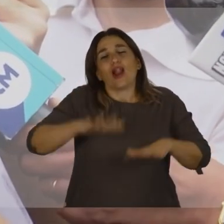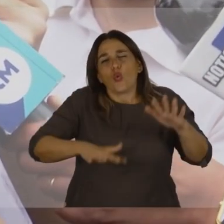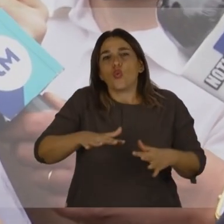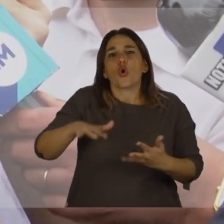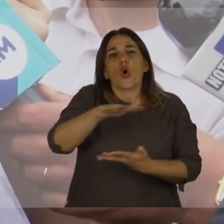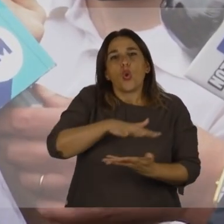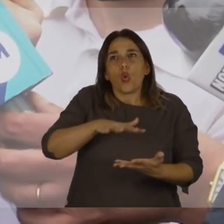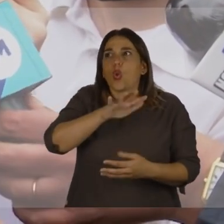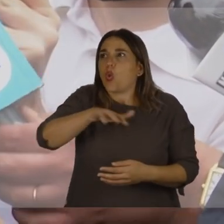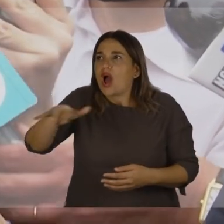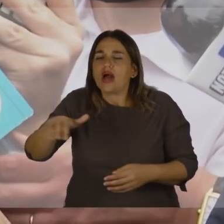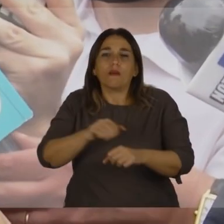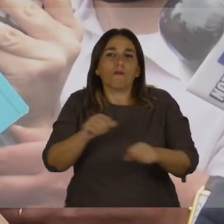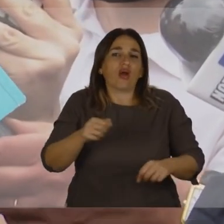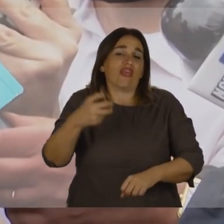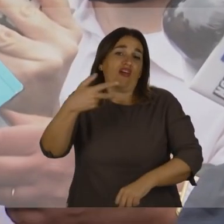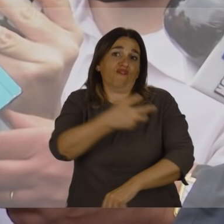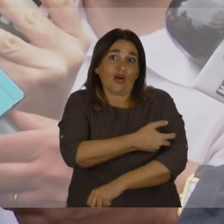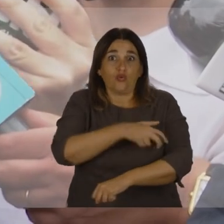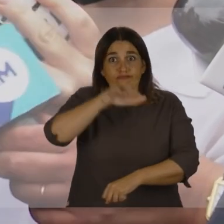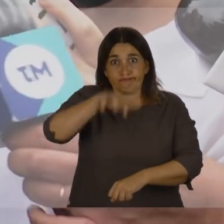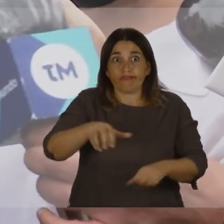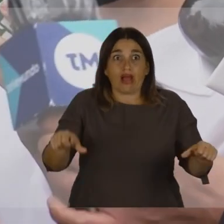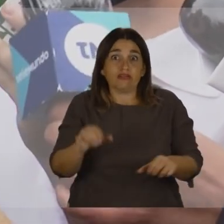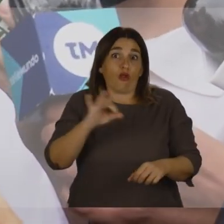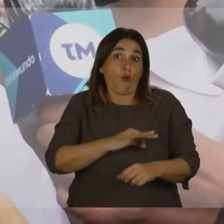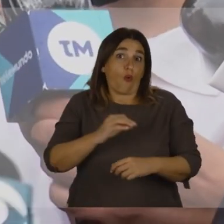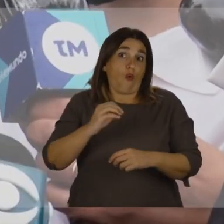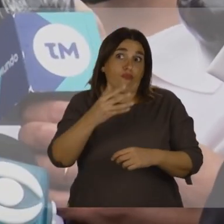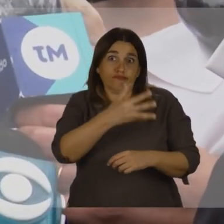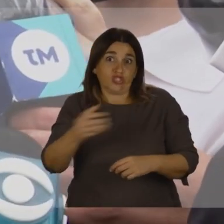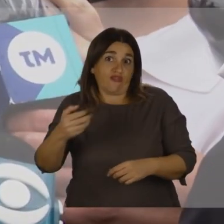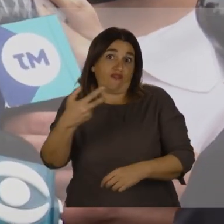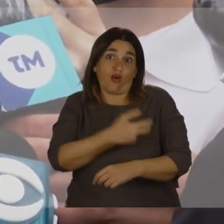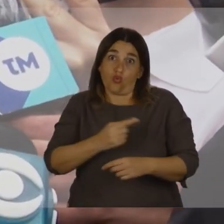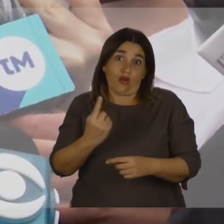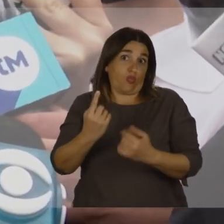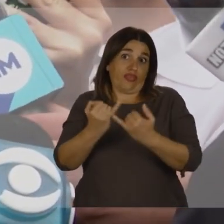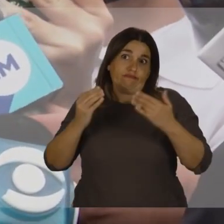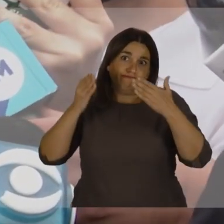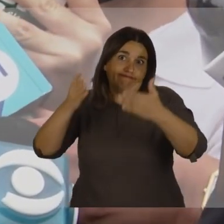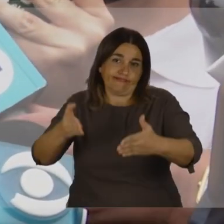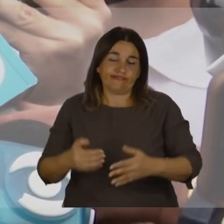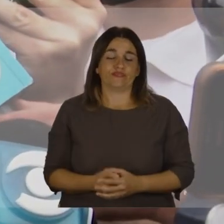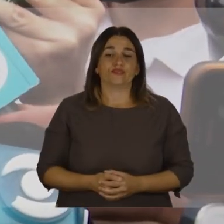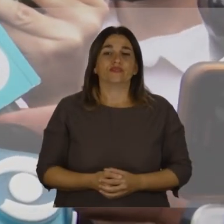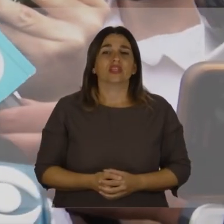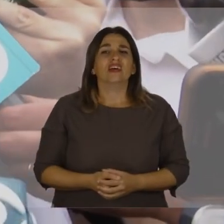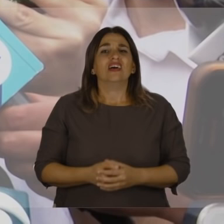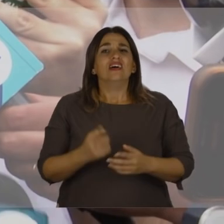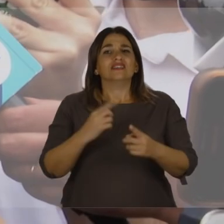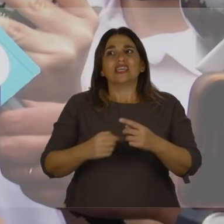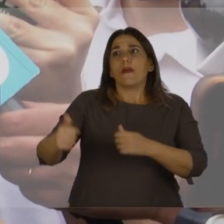se podría hacer o un vacunatorio o un vacunatorio. ¿Esto debido a la movilidad que se trata de evitar en algunos casos, Durazno, por ejemplo? A